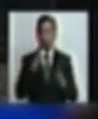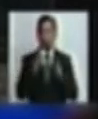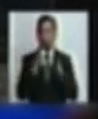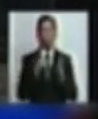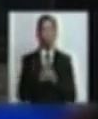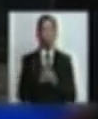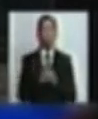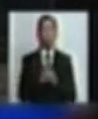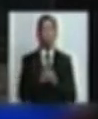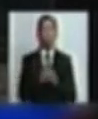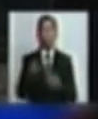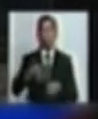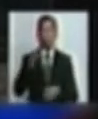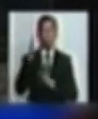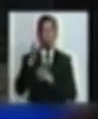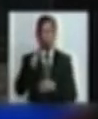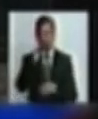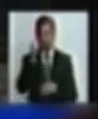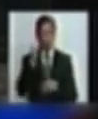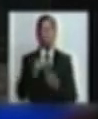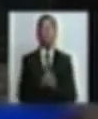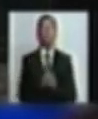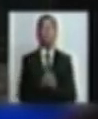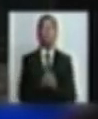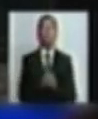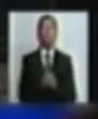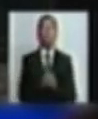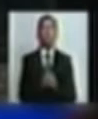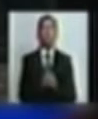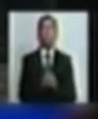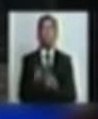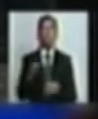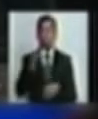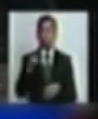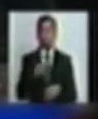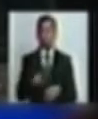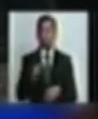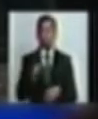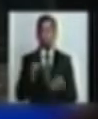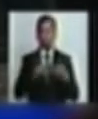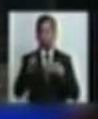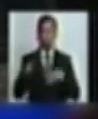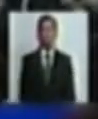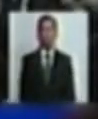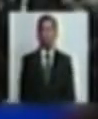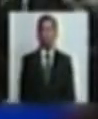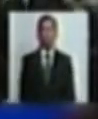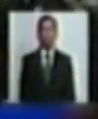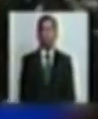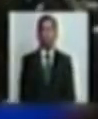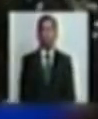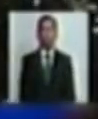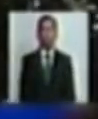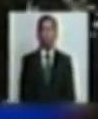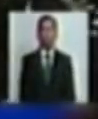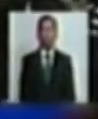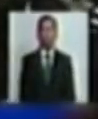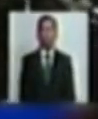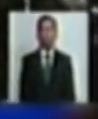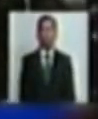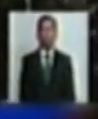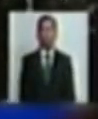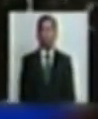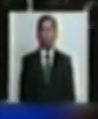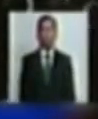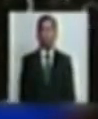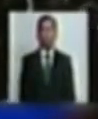Chile debería ingresar a un diálogo, a una negociación ya en estos momentos, sin esperar un fallo de La Haya. ¿Usted